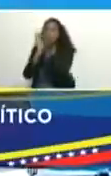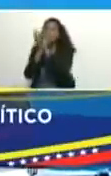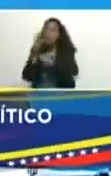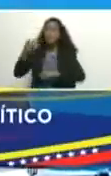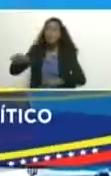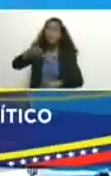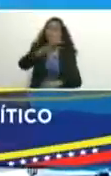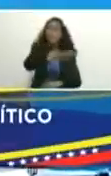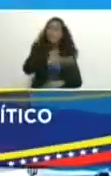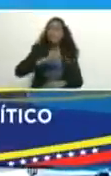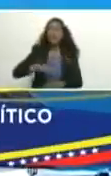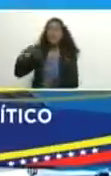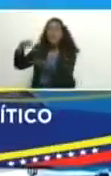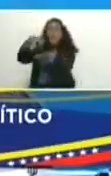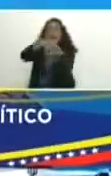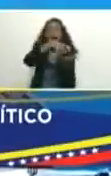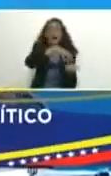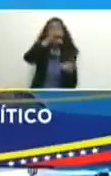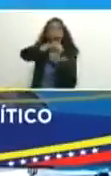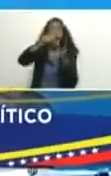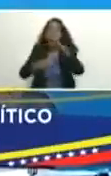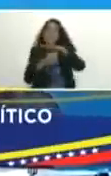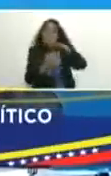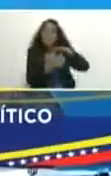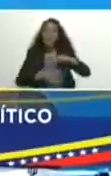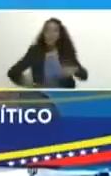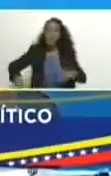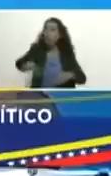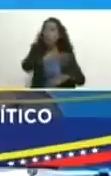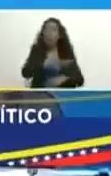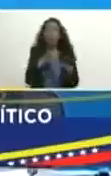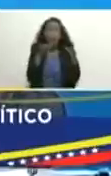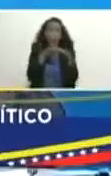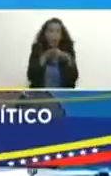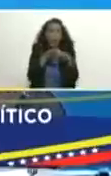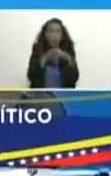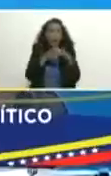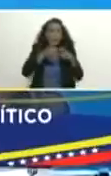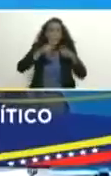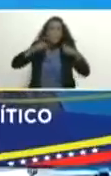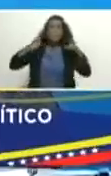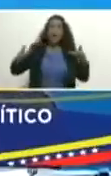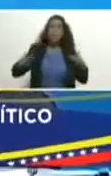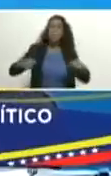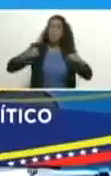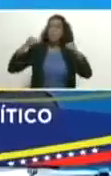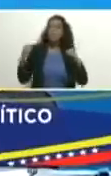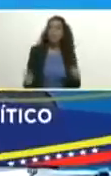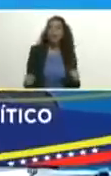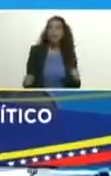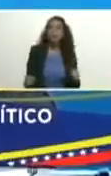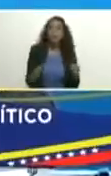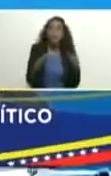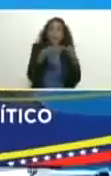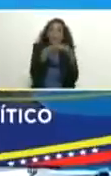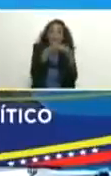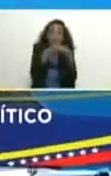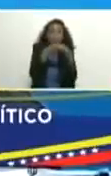rincón de nuestro país. Si conseguimos la paz de lo pequeño, no tengo duda que la paz de lo grande será mucho más fácil y estará